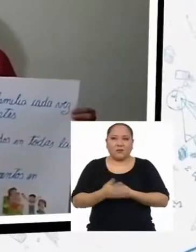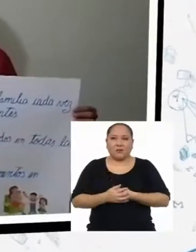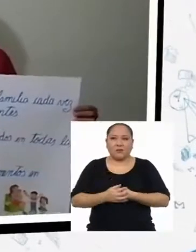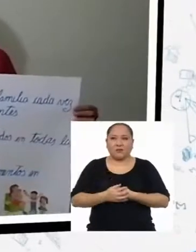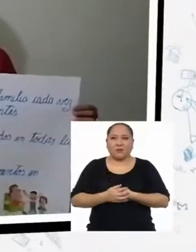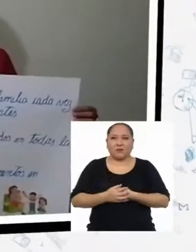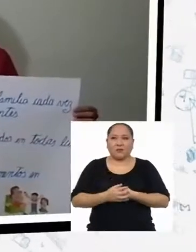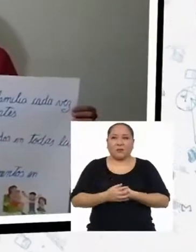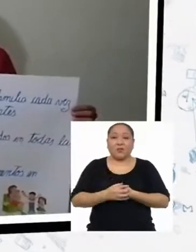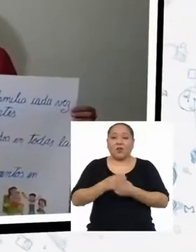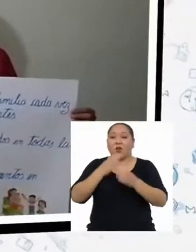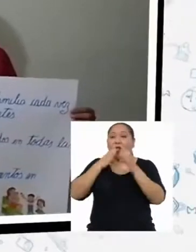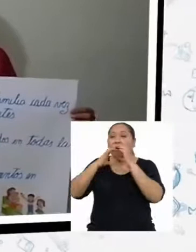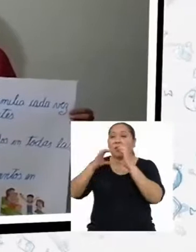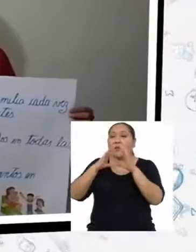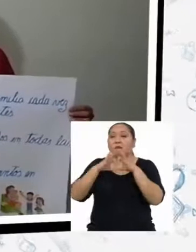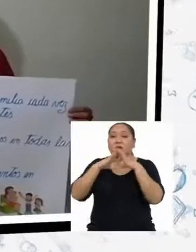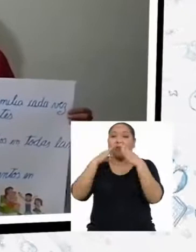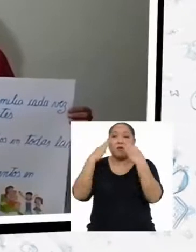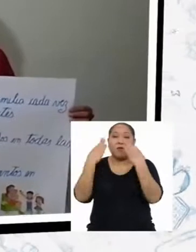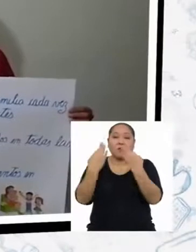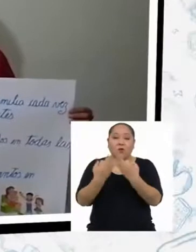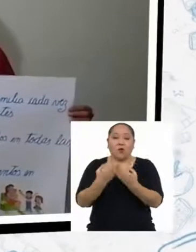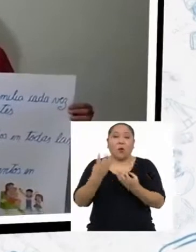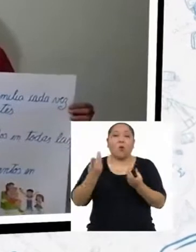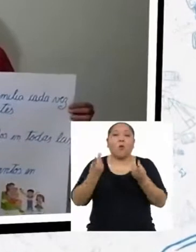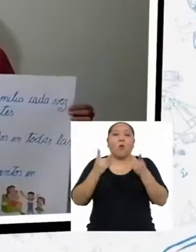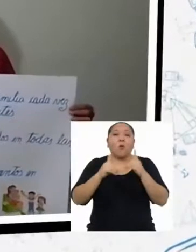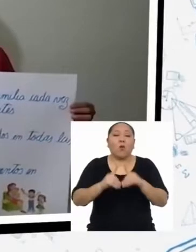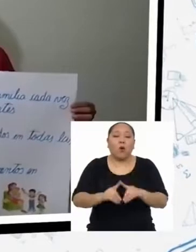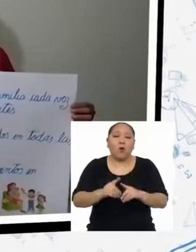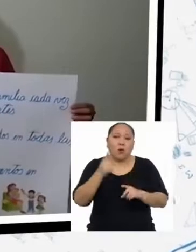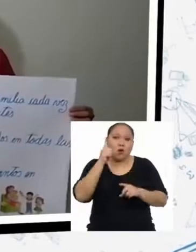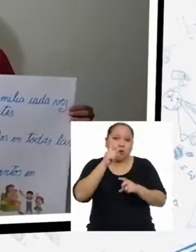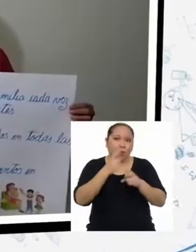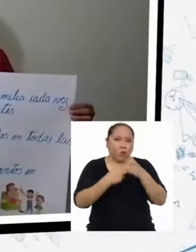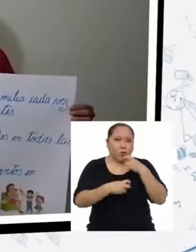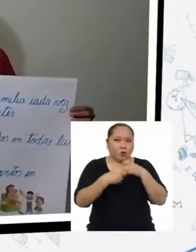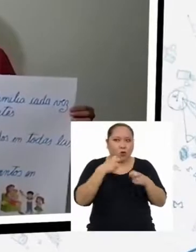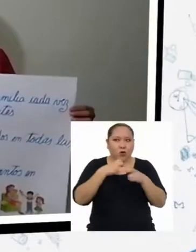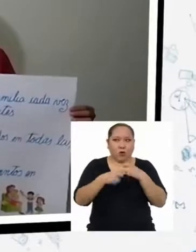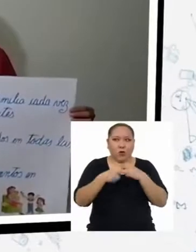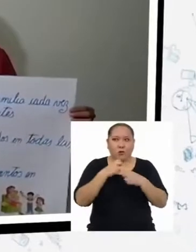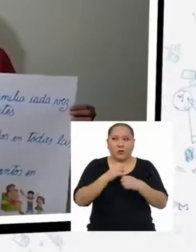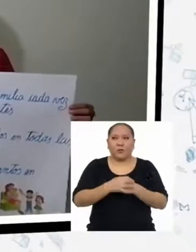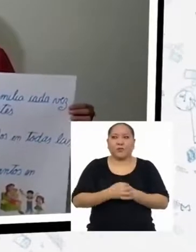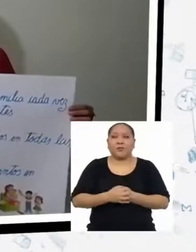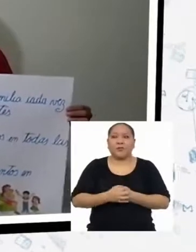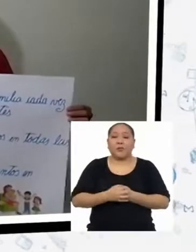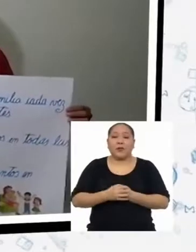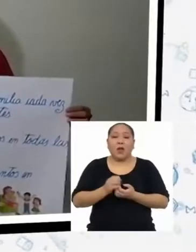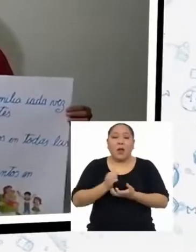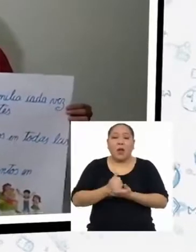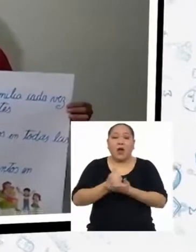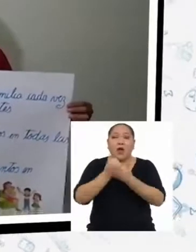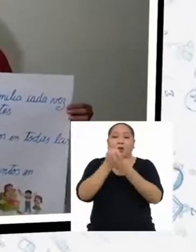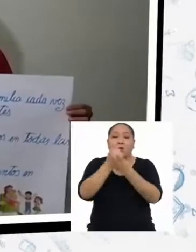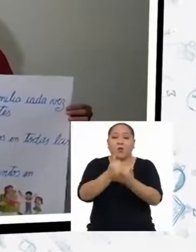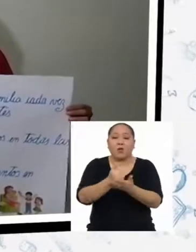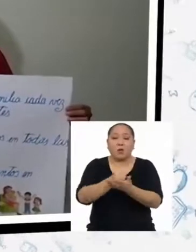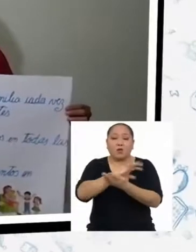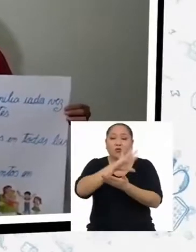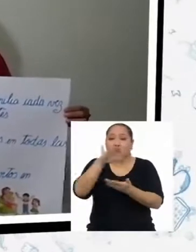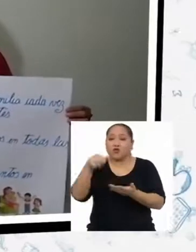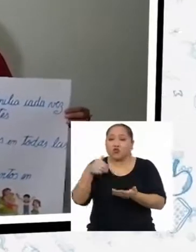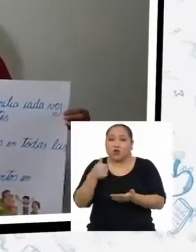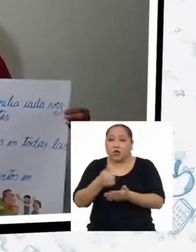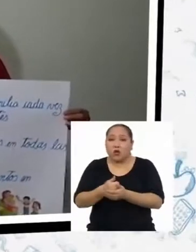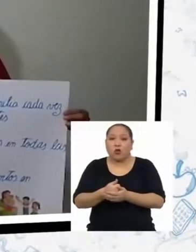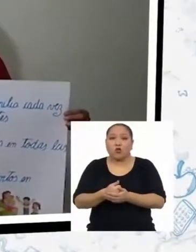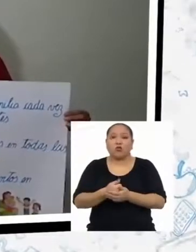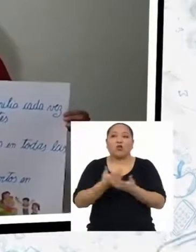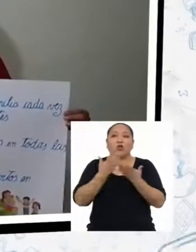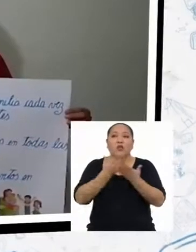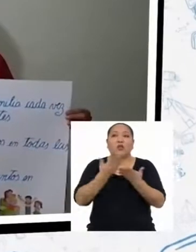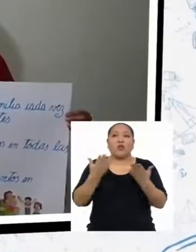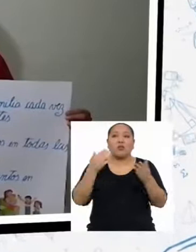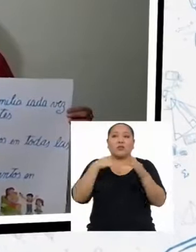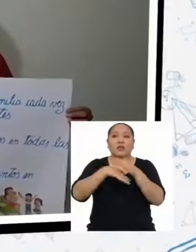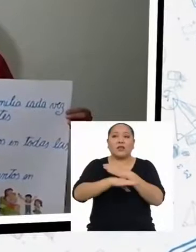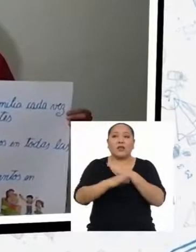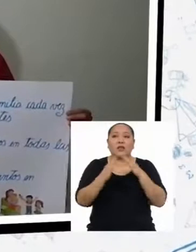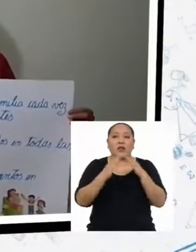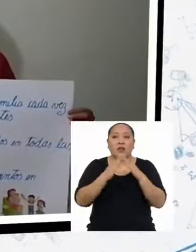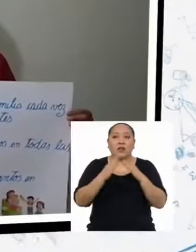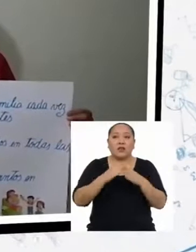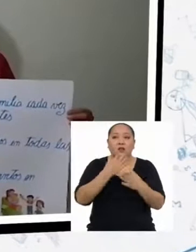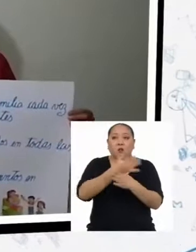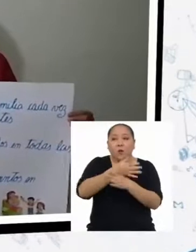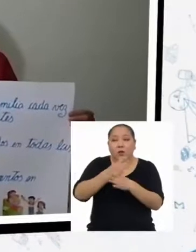en familia cada vez que esté presente inconveniente. Contribuiremos todas y todos en todas las labores del hogar. Compartiremos más momentos en